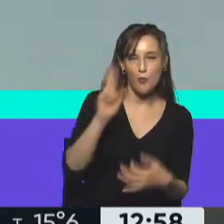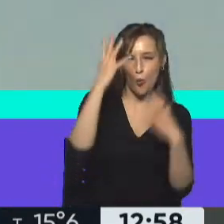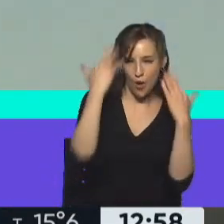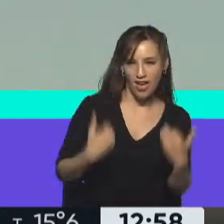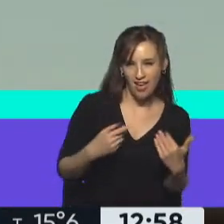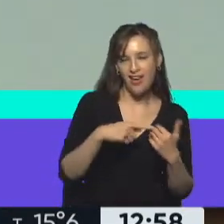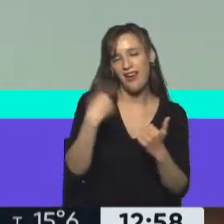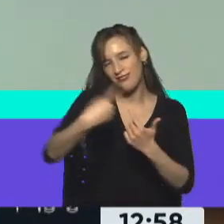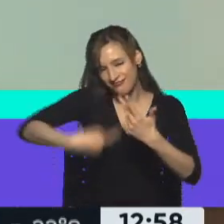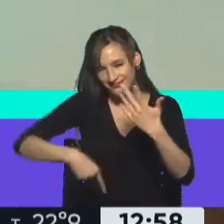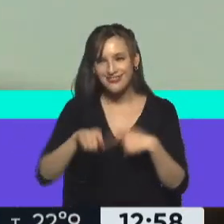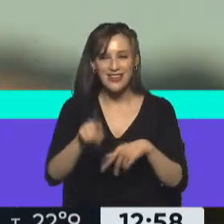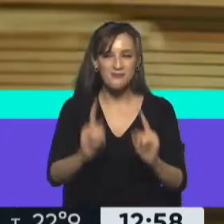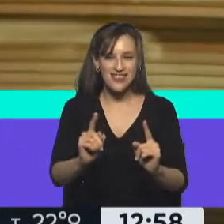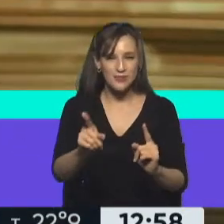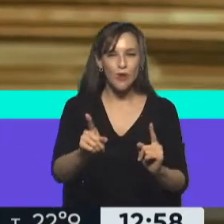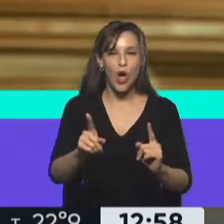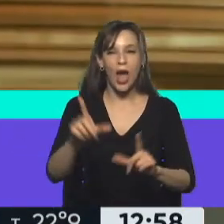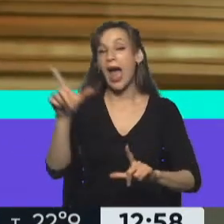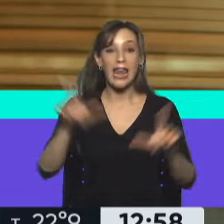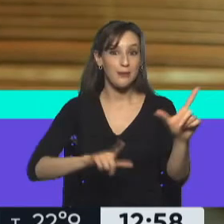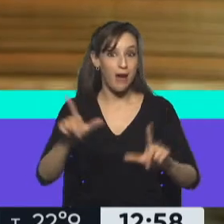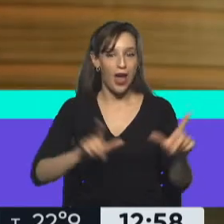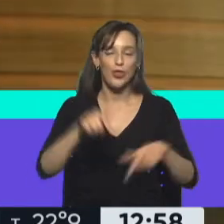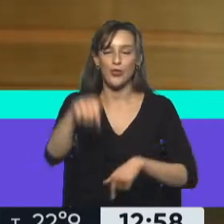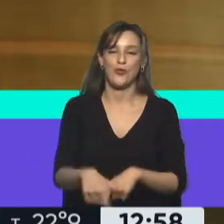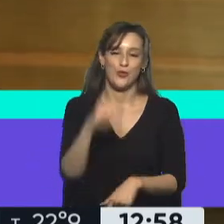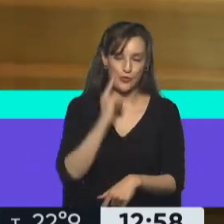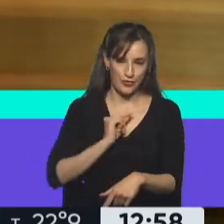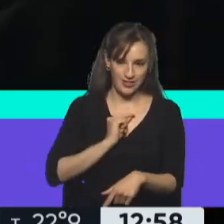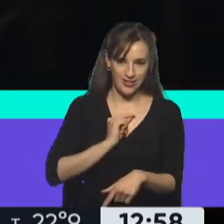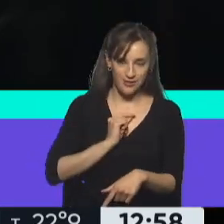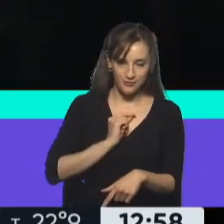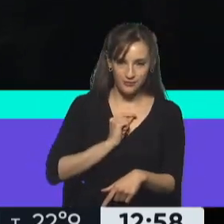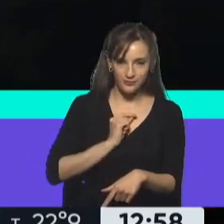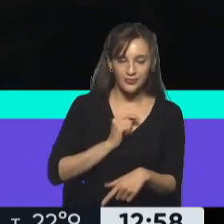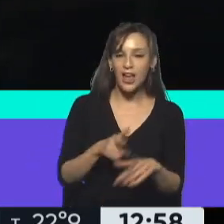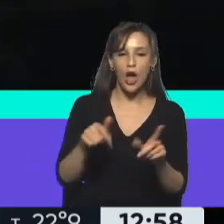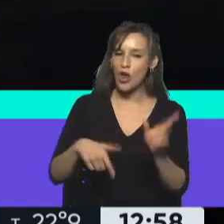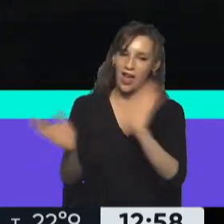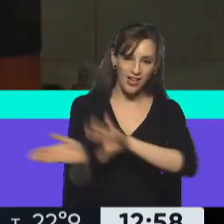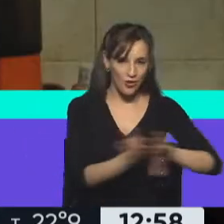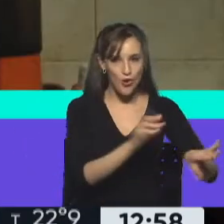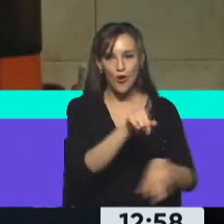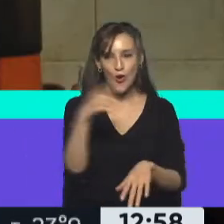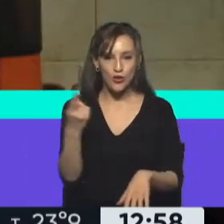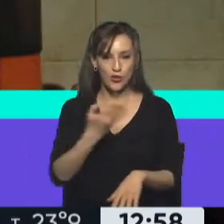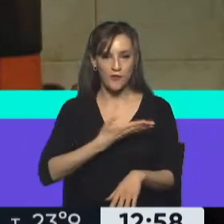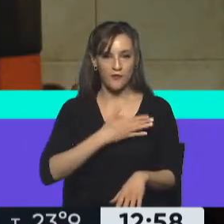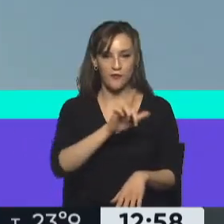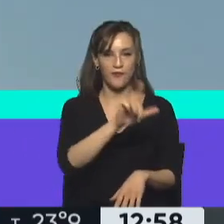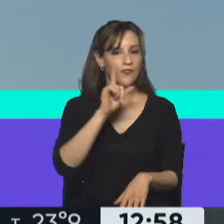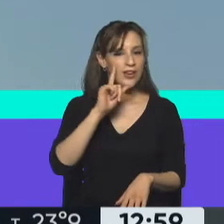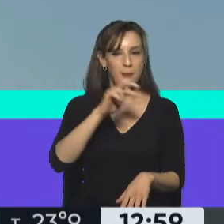versión animada. Ahí lo tenemos, ese estreno del día de hoy. Y dejamos Los Locos Adams para meternos en Flipper. Esta es la